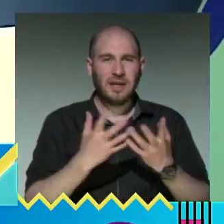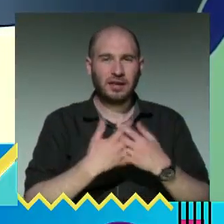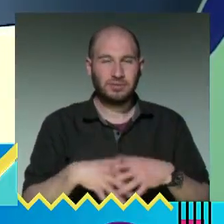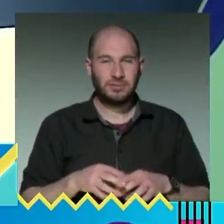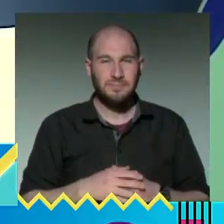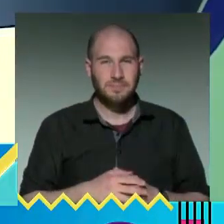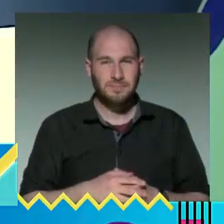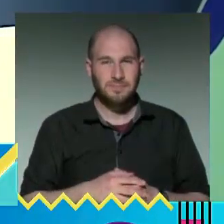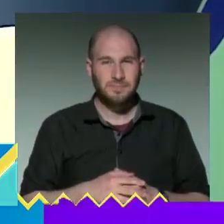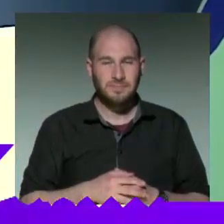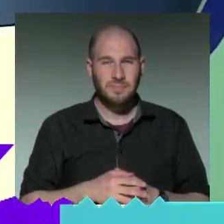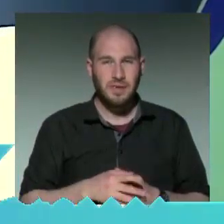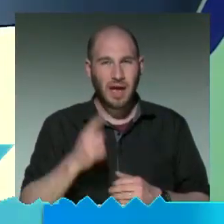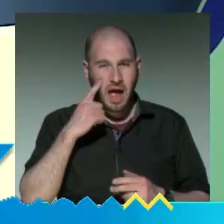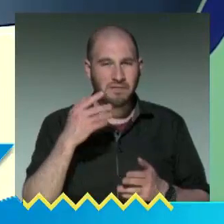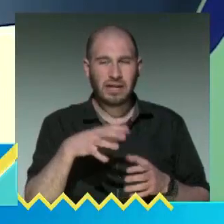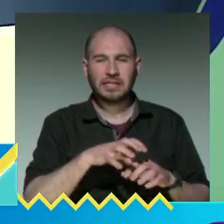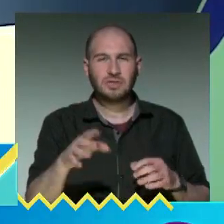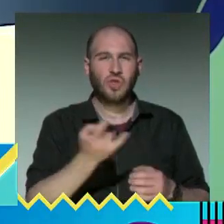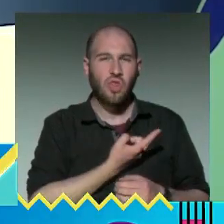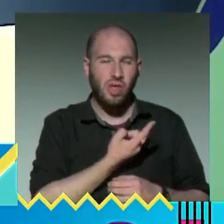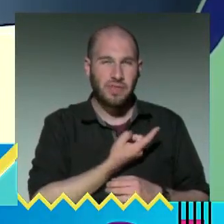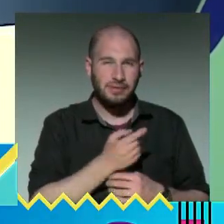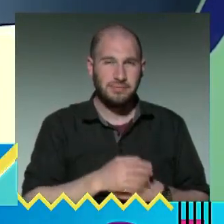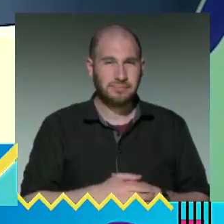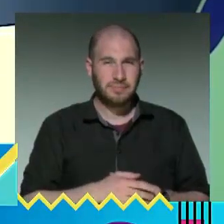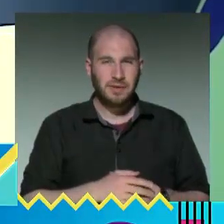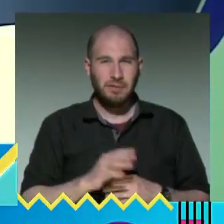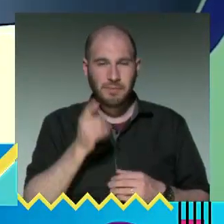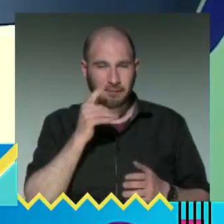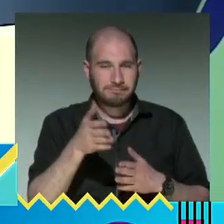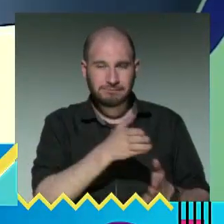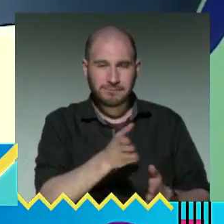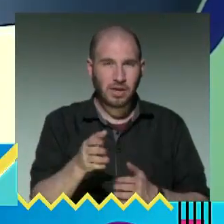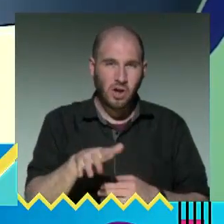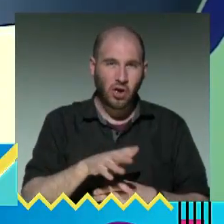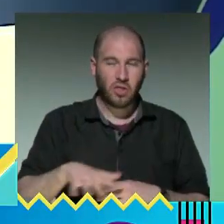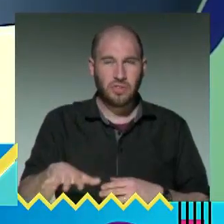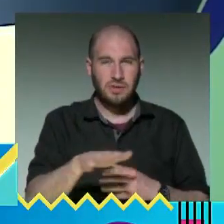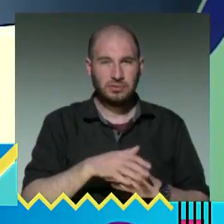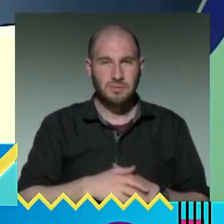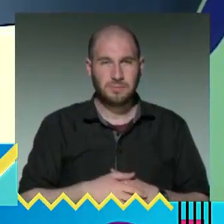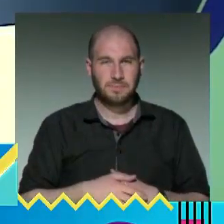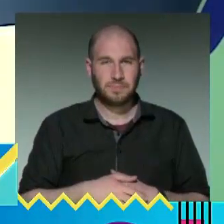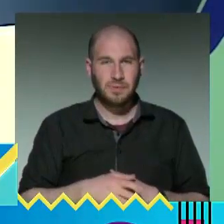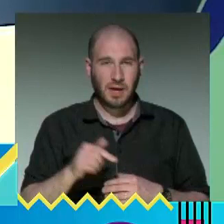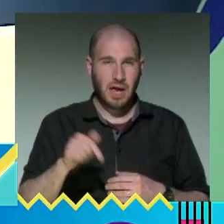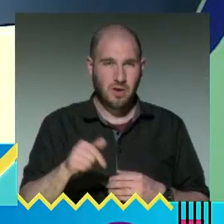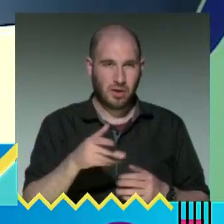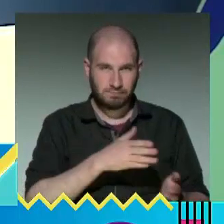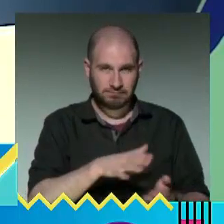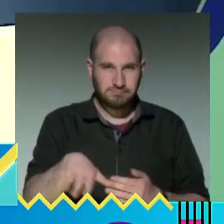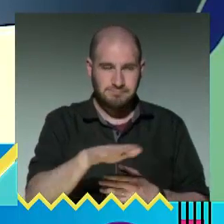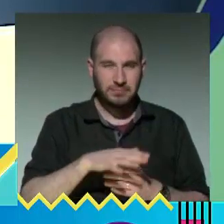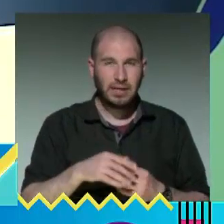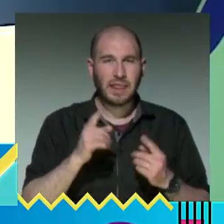asociado hacia dónde va la extensión, con una mirada tendencial en el contexto actual,